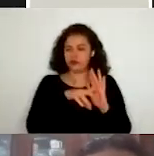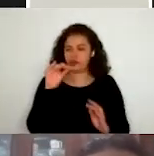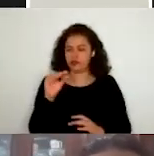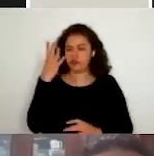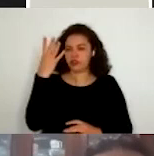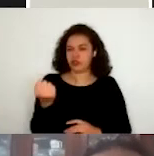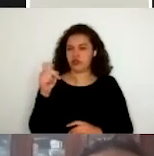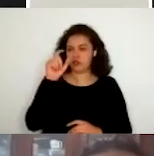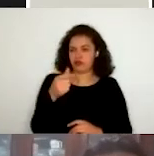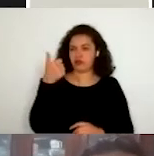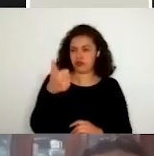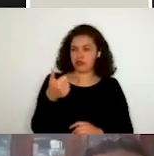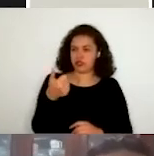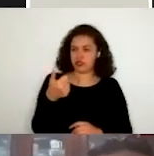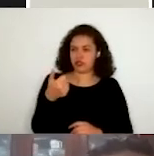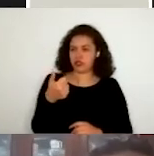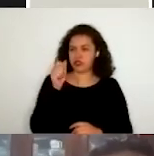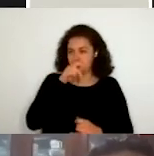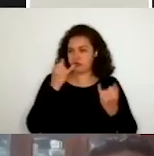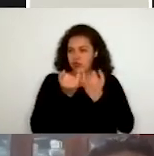dígitos adelante también.